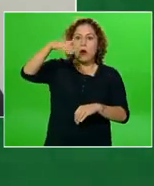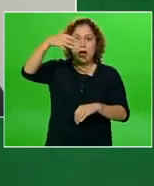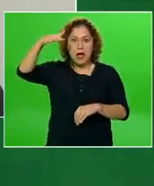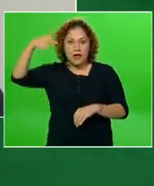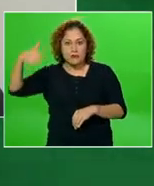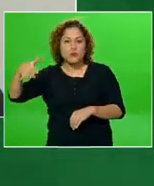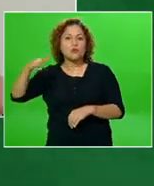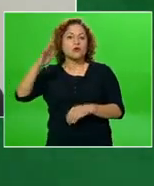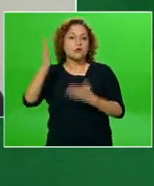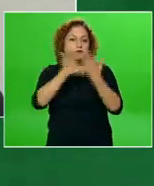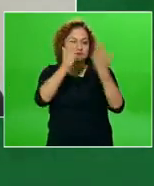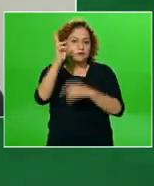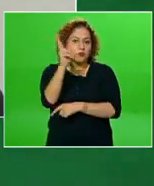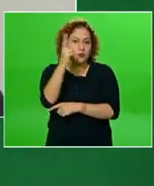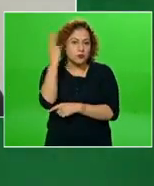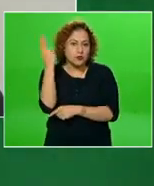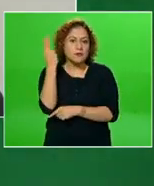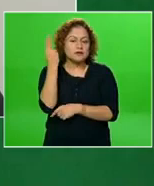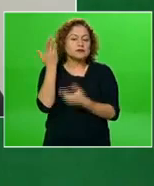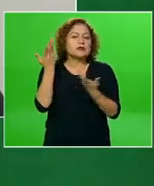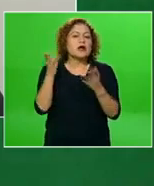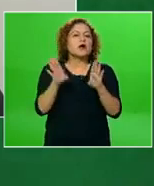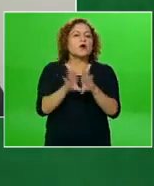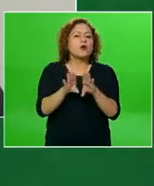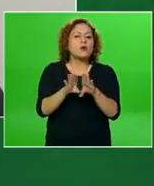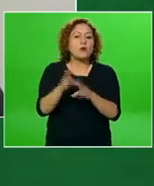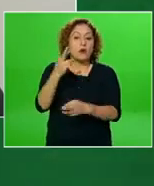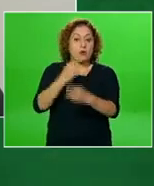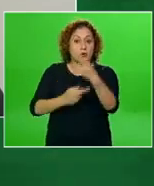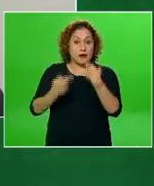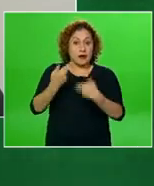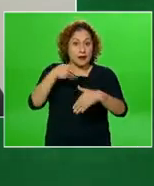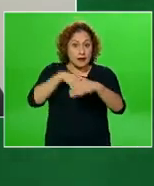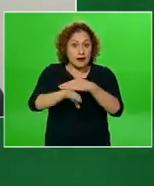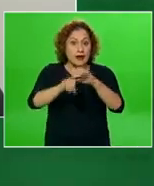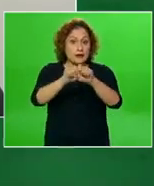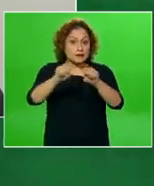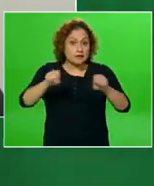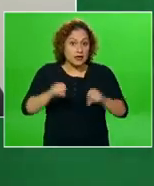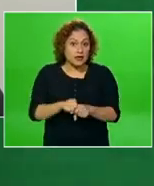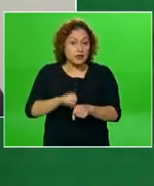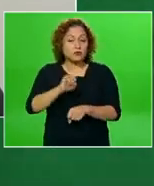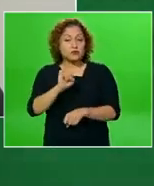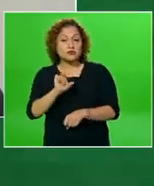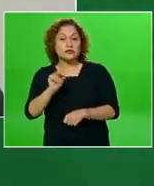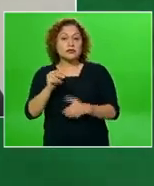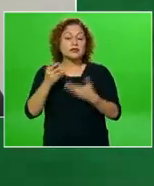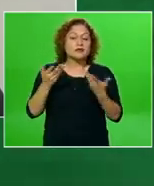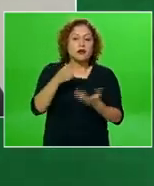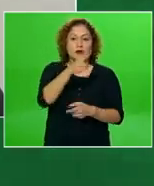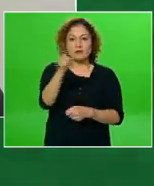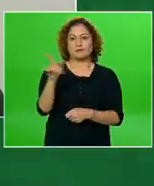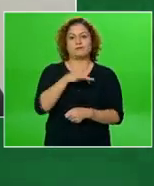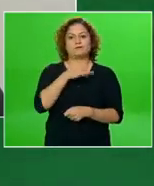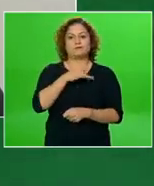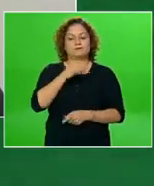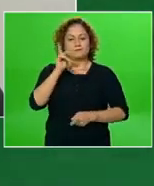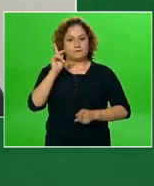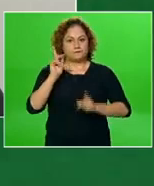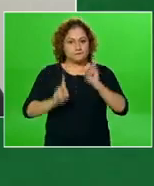universidad pudieran estar retomando las clases presenciales tal como en estos momentos por ejemplo ya ha sucedido